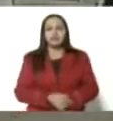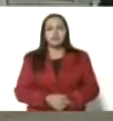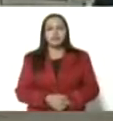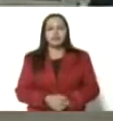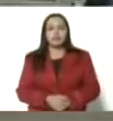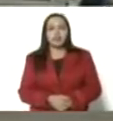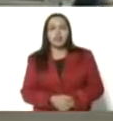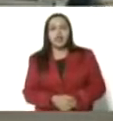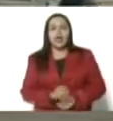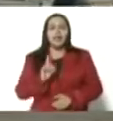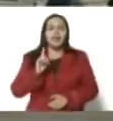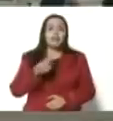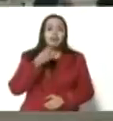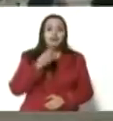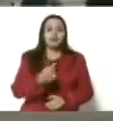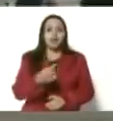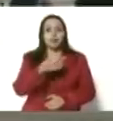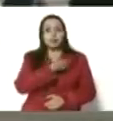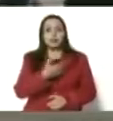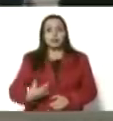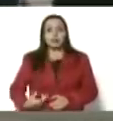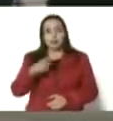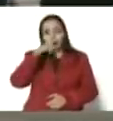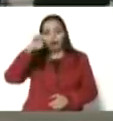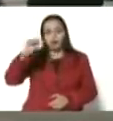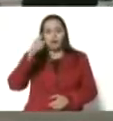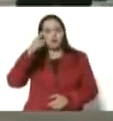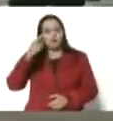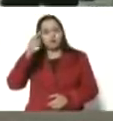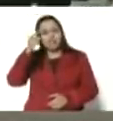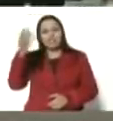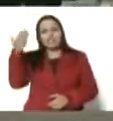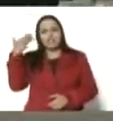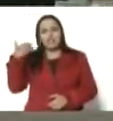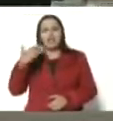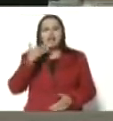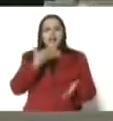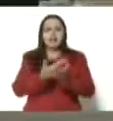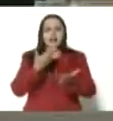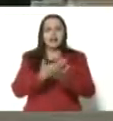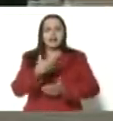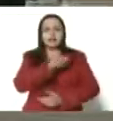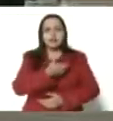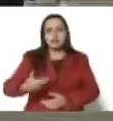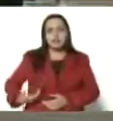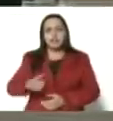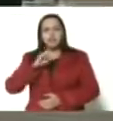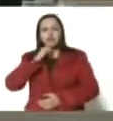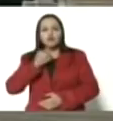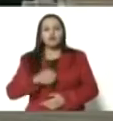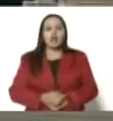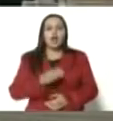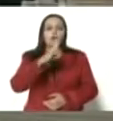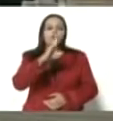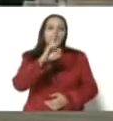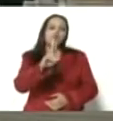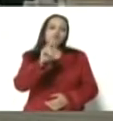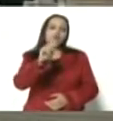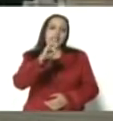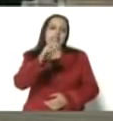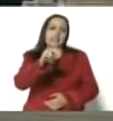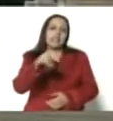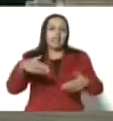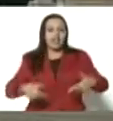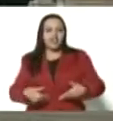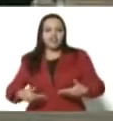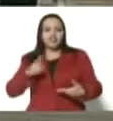el presidente Nicolás Maduro Moros en días pasados ese agradecimiento al presidente Vladimir Putin por estos esfuerzos y que además